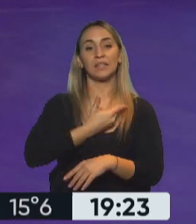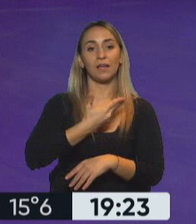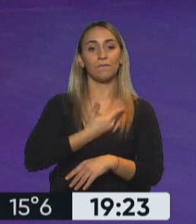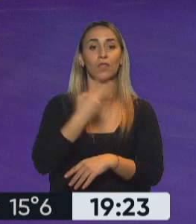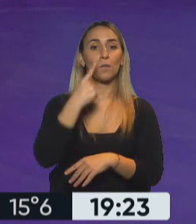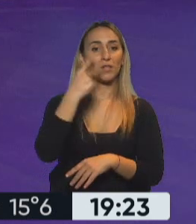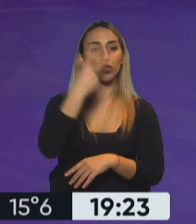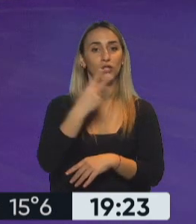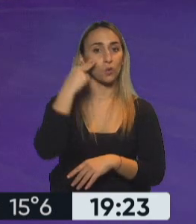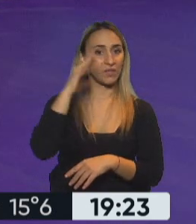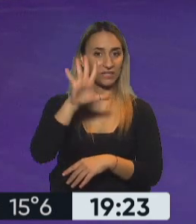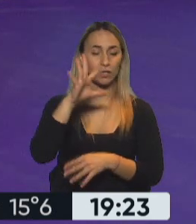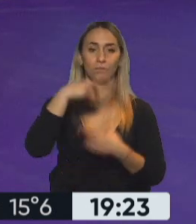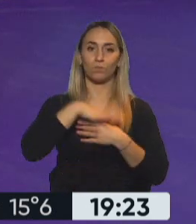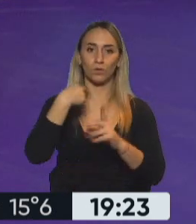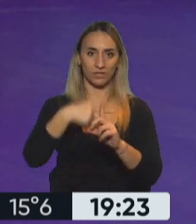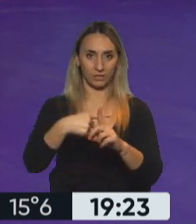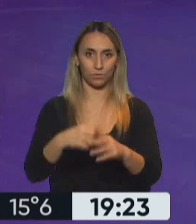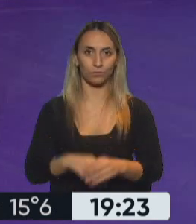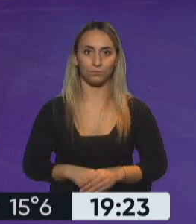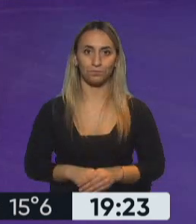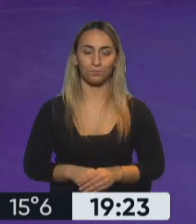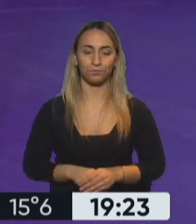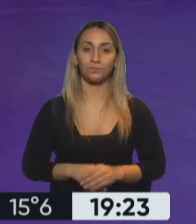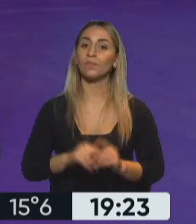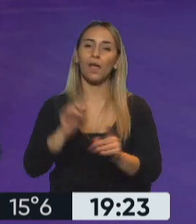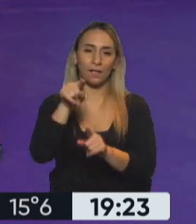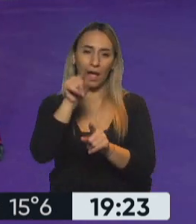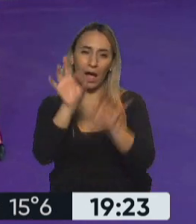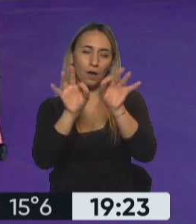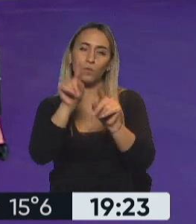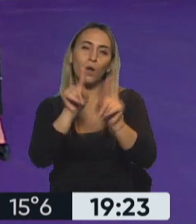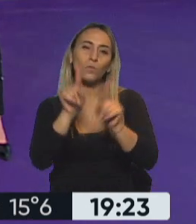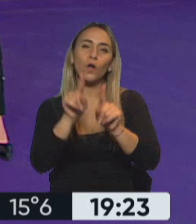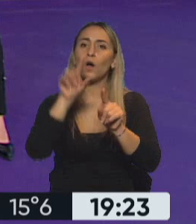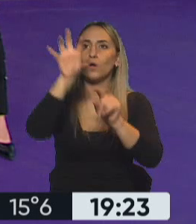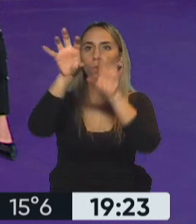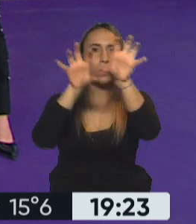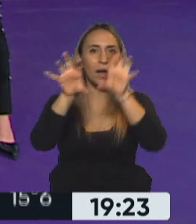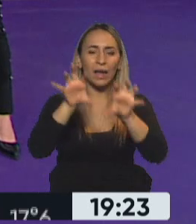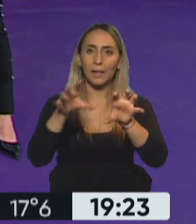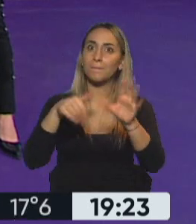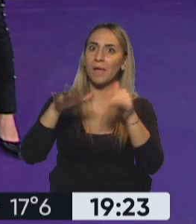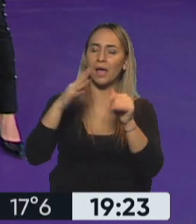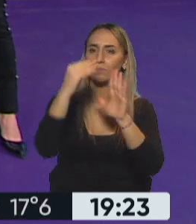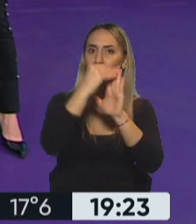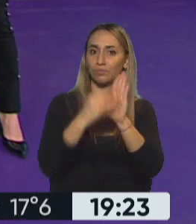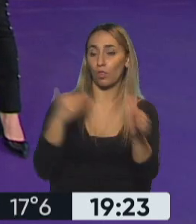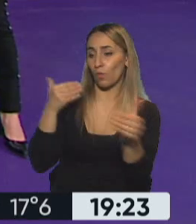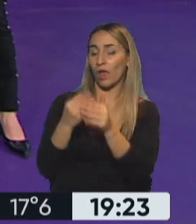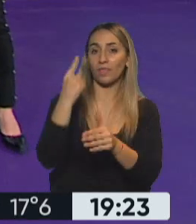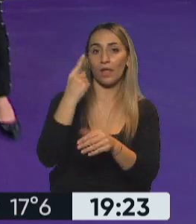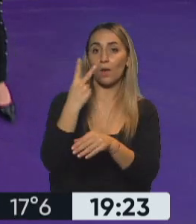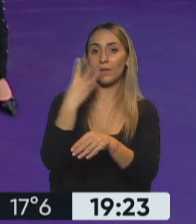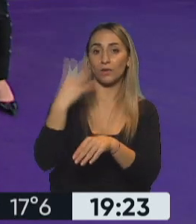2.295 nuevos casos estos son algunos de los lugares que más casos registraron en las últimas 24 horas